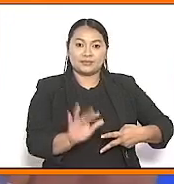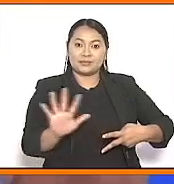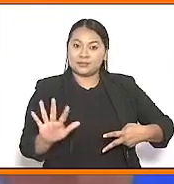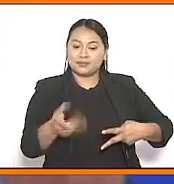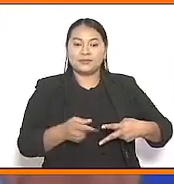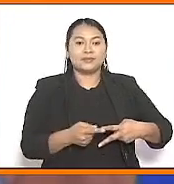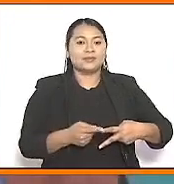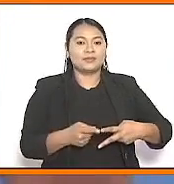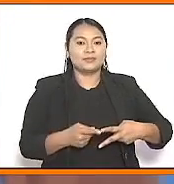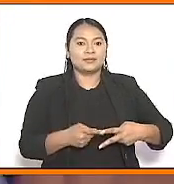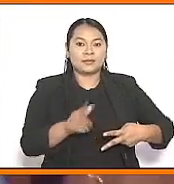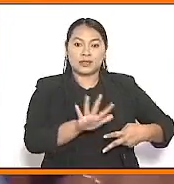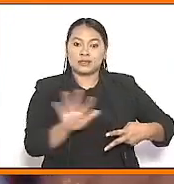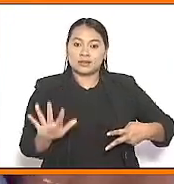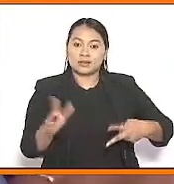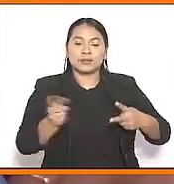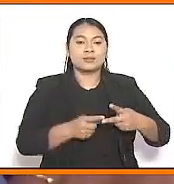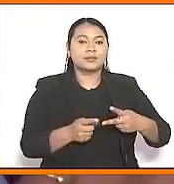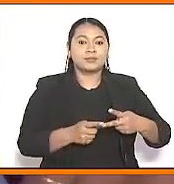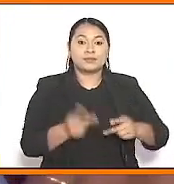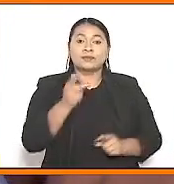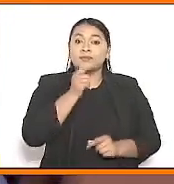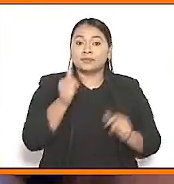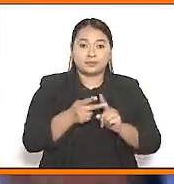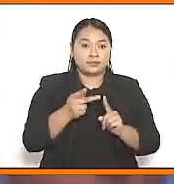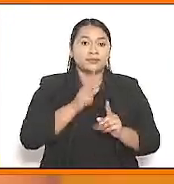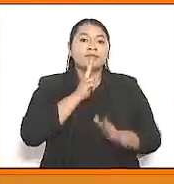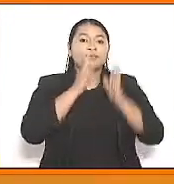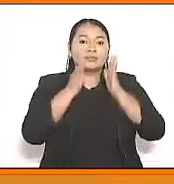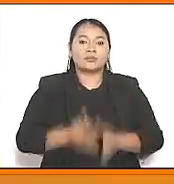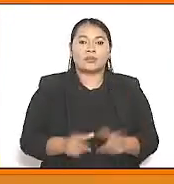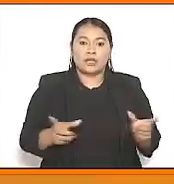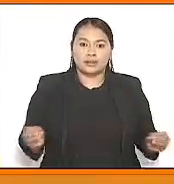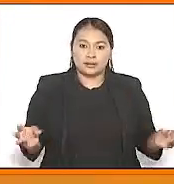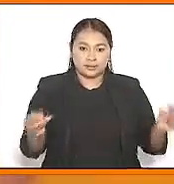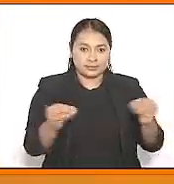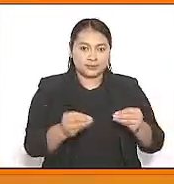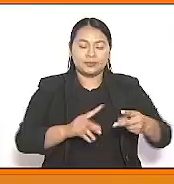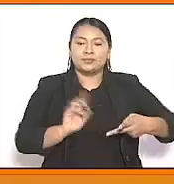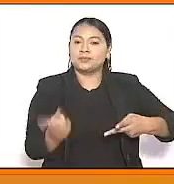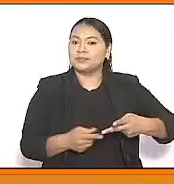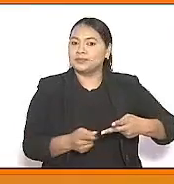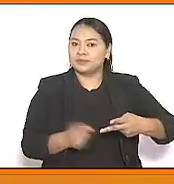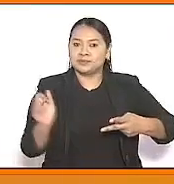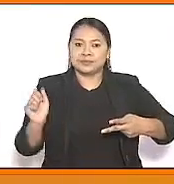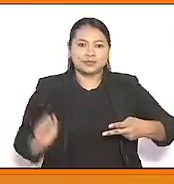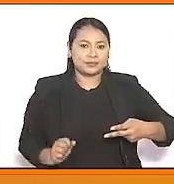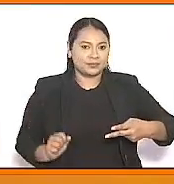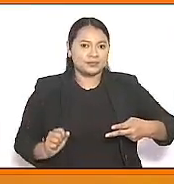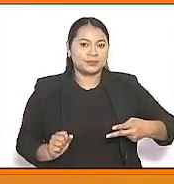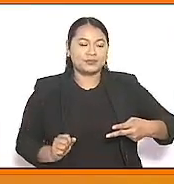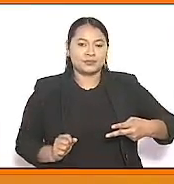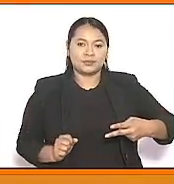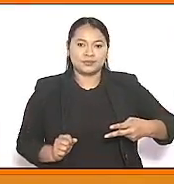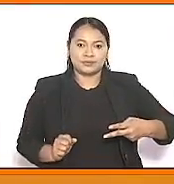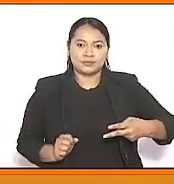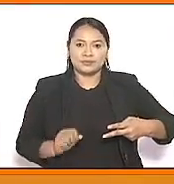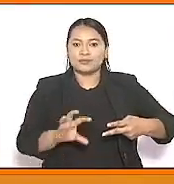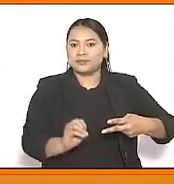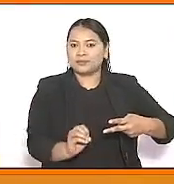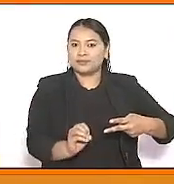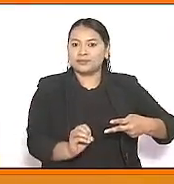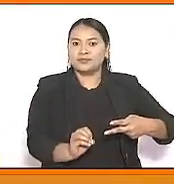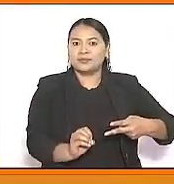5, número afortunado 55, con su catrachada canecho. Segundo número ganador, su primer dígito, este es el